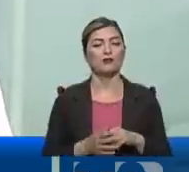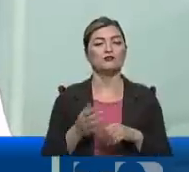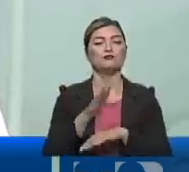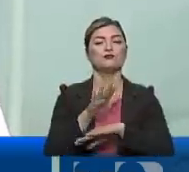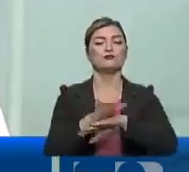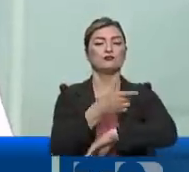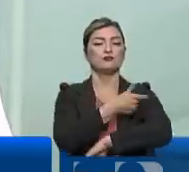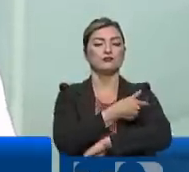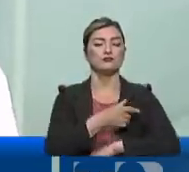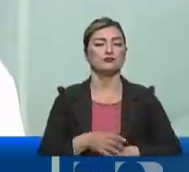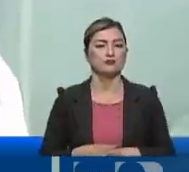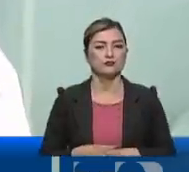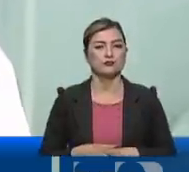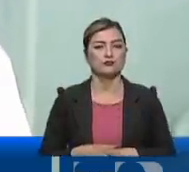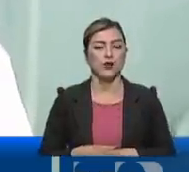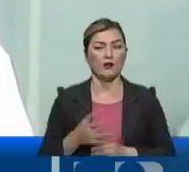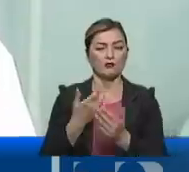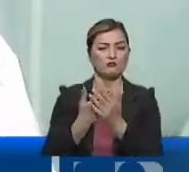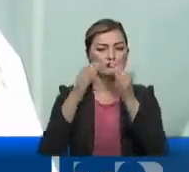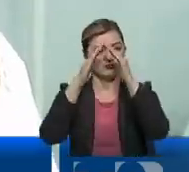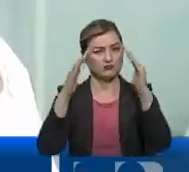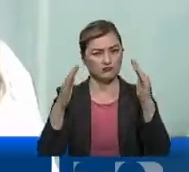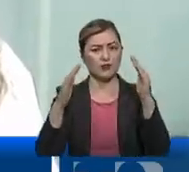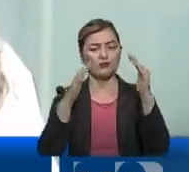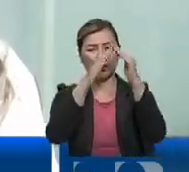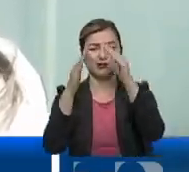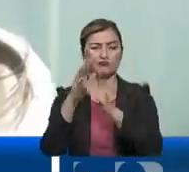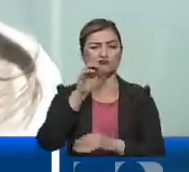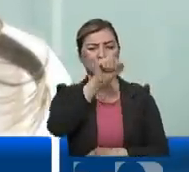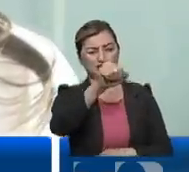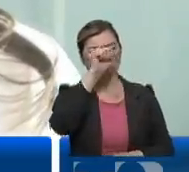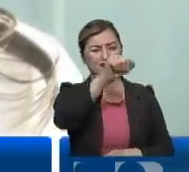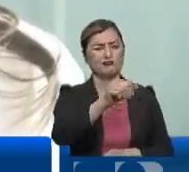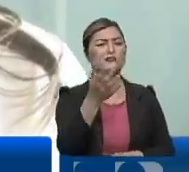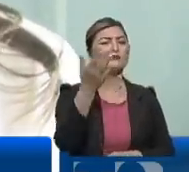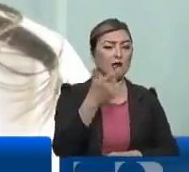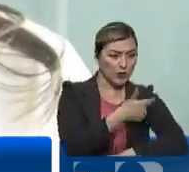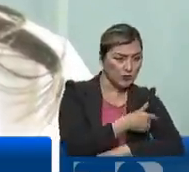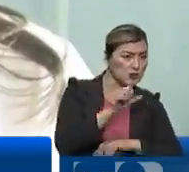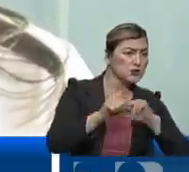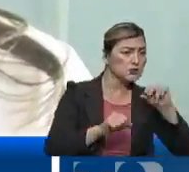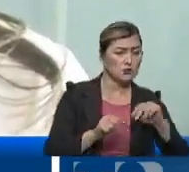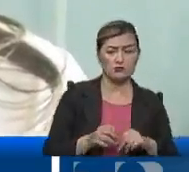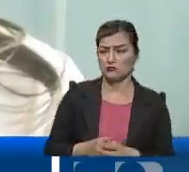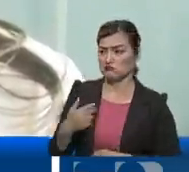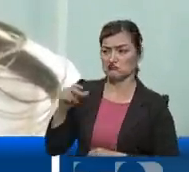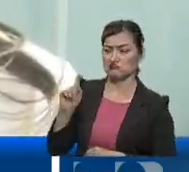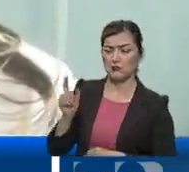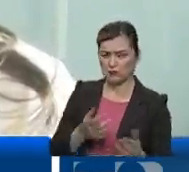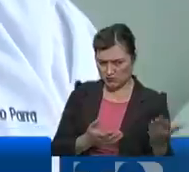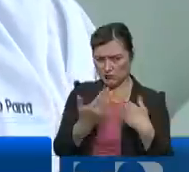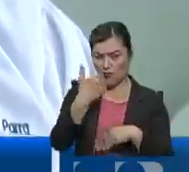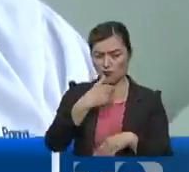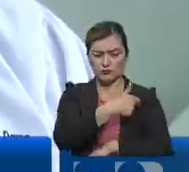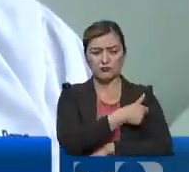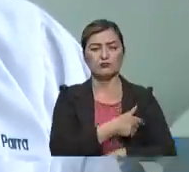la vacunación, llegando a los hogares, llegando puerta a puerta, golpeando los domicilios e invitando a la gente a salir a